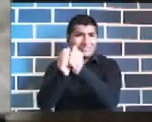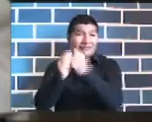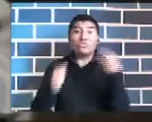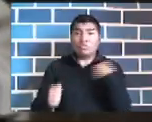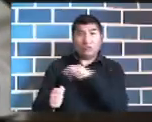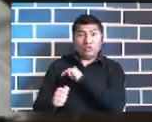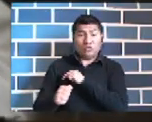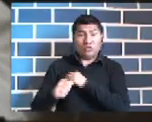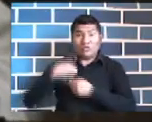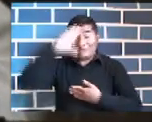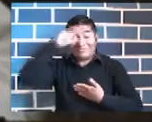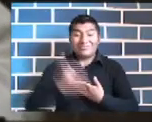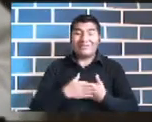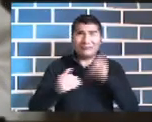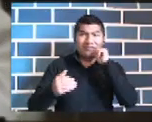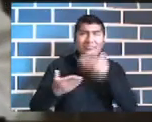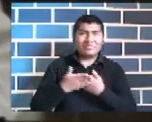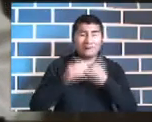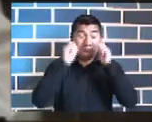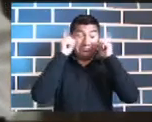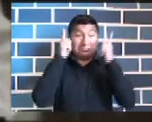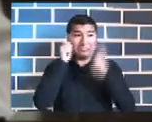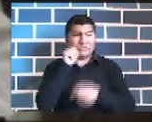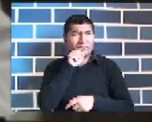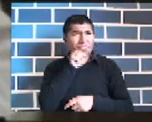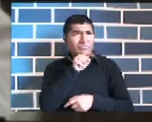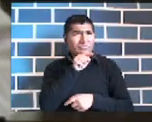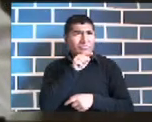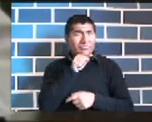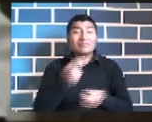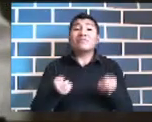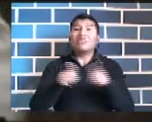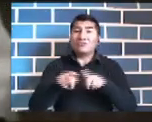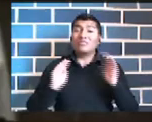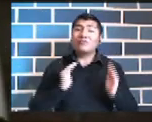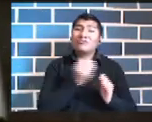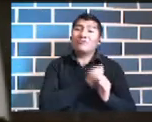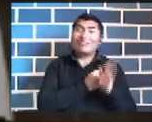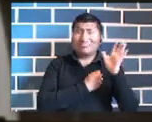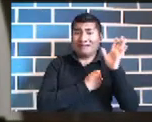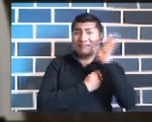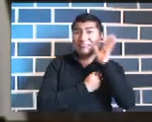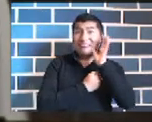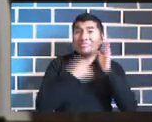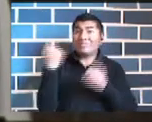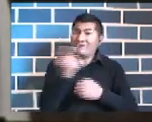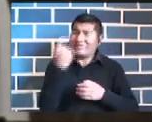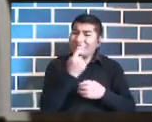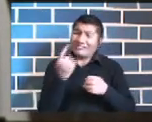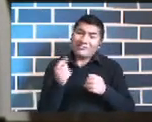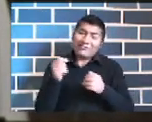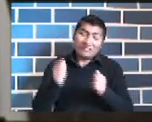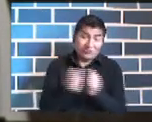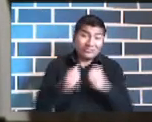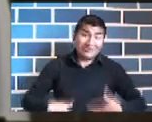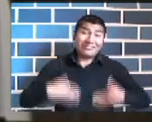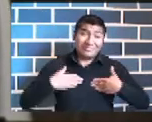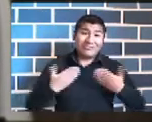Nosotros los hijos nos damos cuenta de aquello. Mientras nuestra mamá está presente, está con vida,